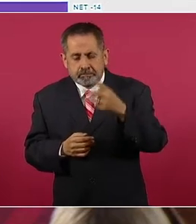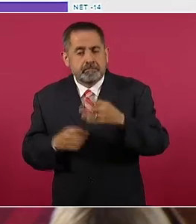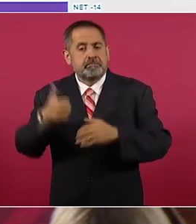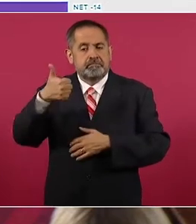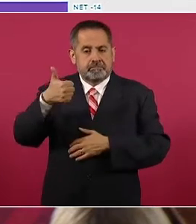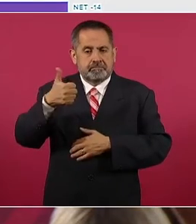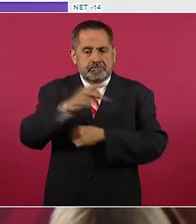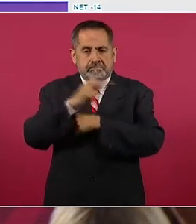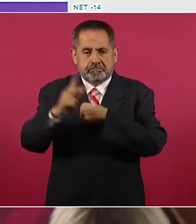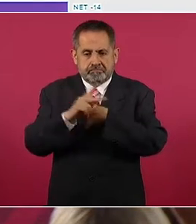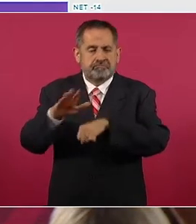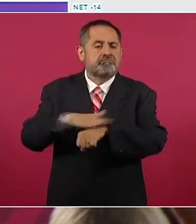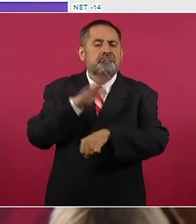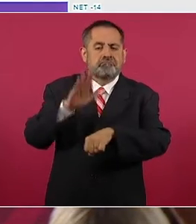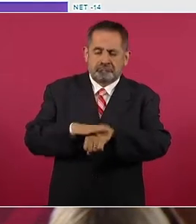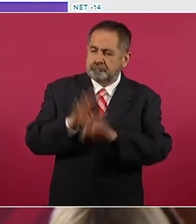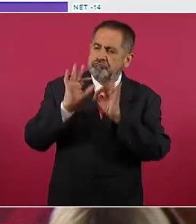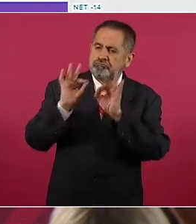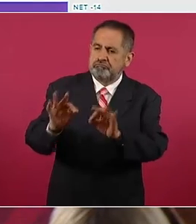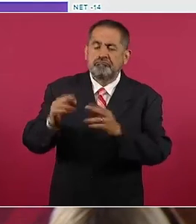1, 2, 3, 4, 5, 6 gobernantes.